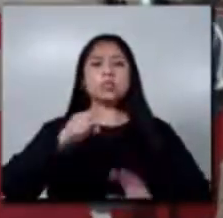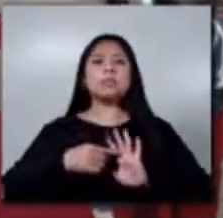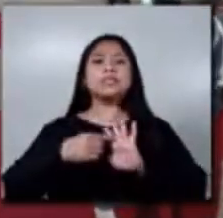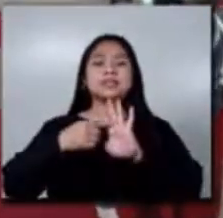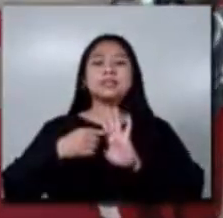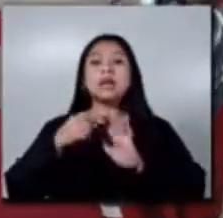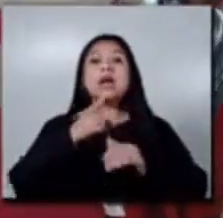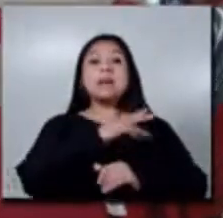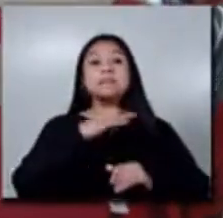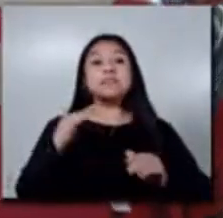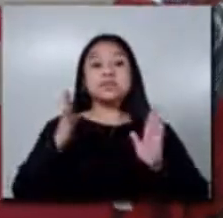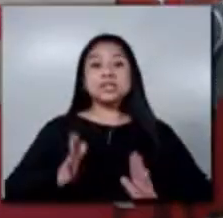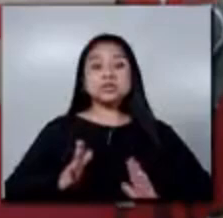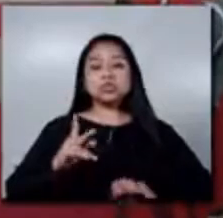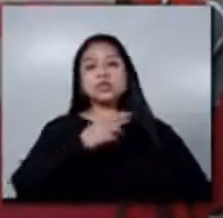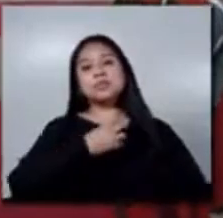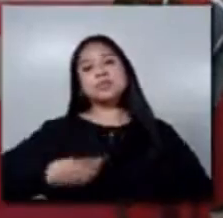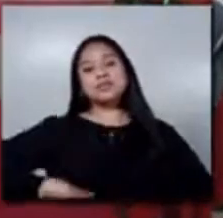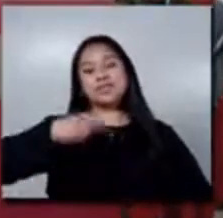Mexicanos.